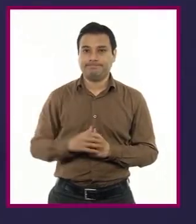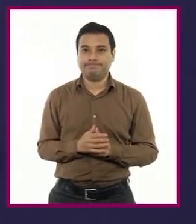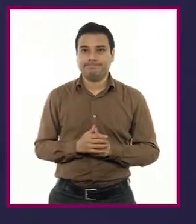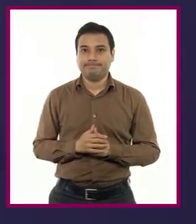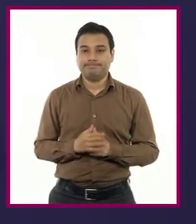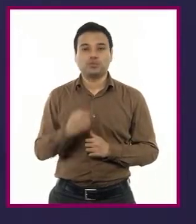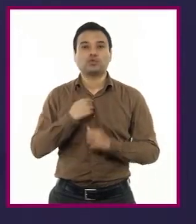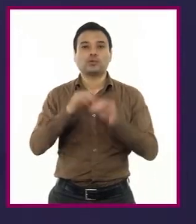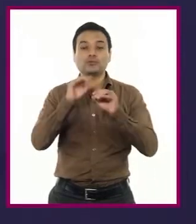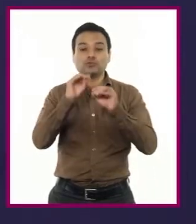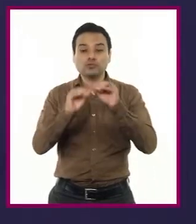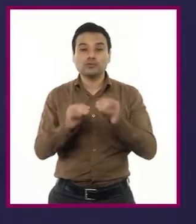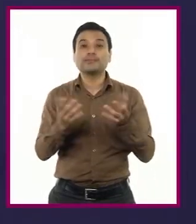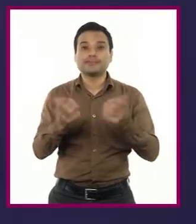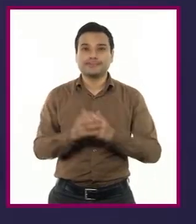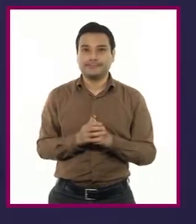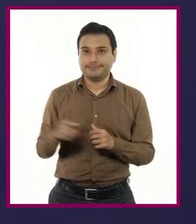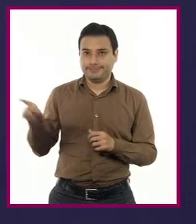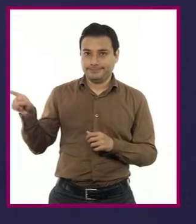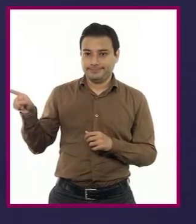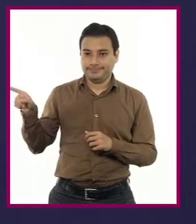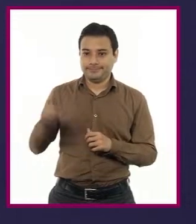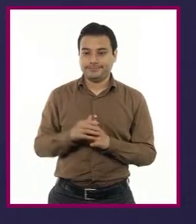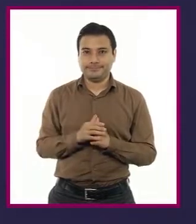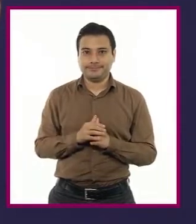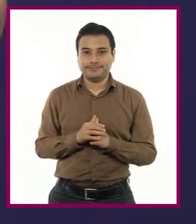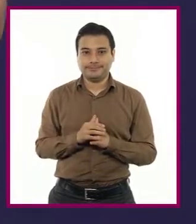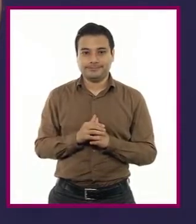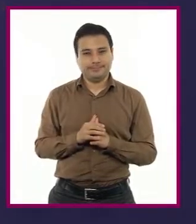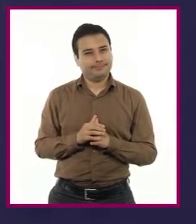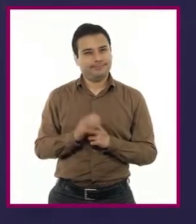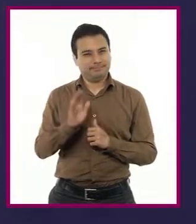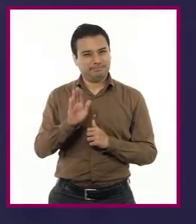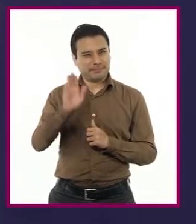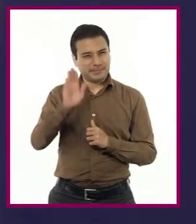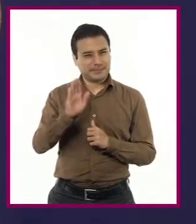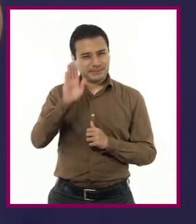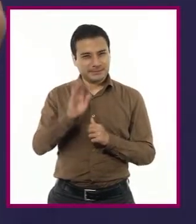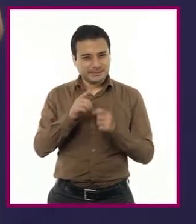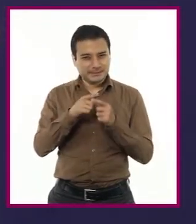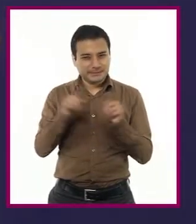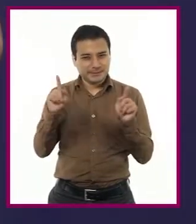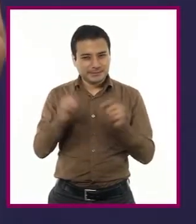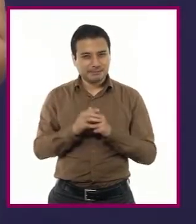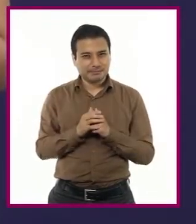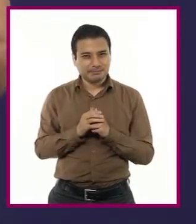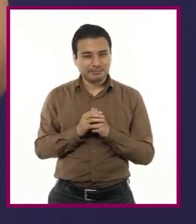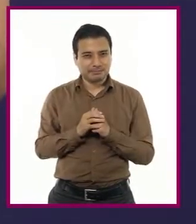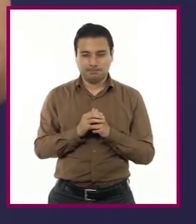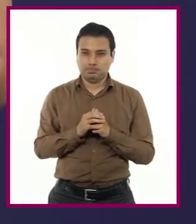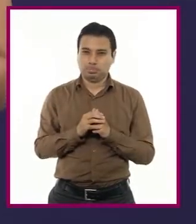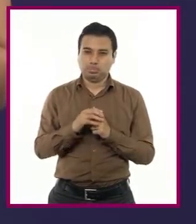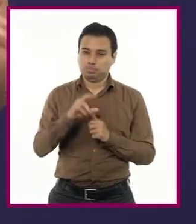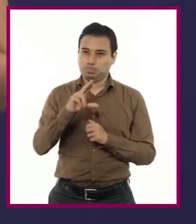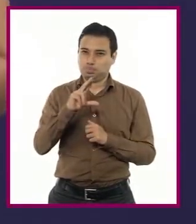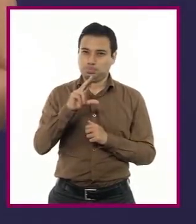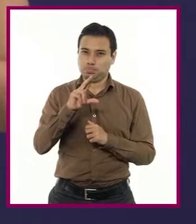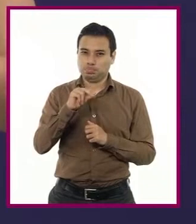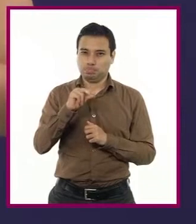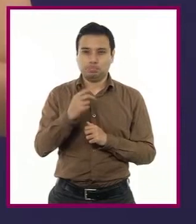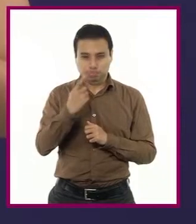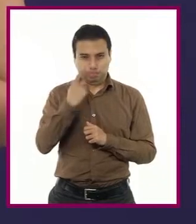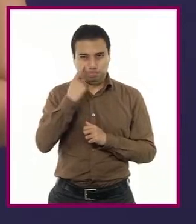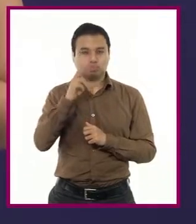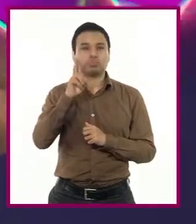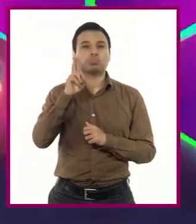Mi triángulo es este. A simple vista pareciera ser triángulos diferentes, pero tomemos las medidas necesarias para validar